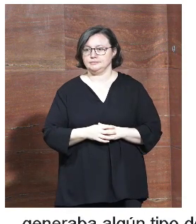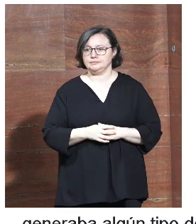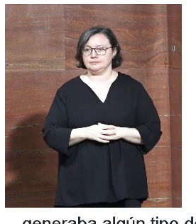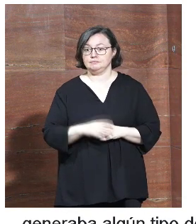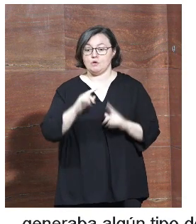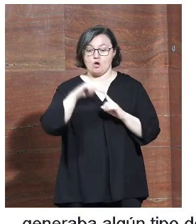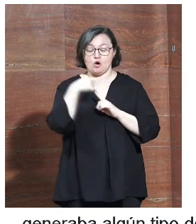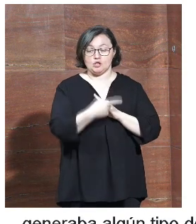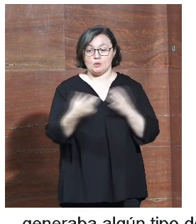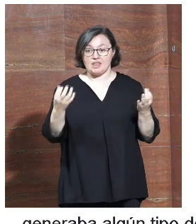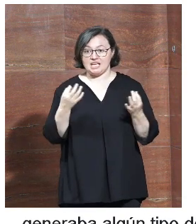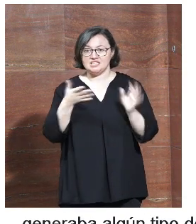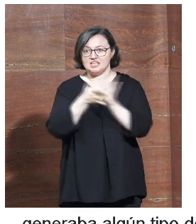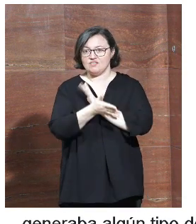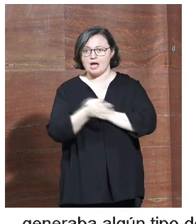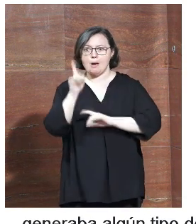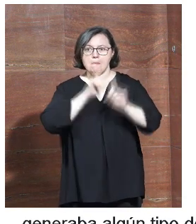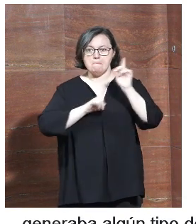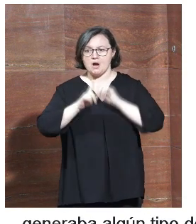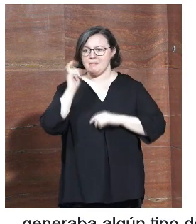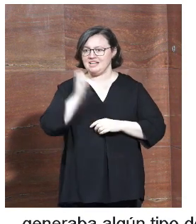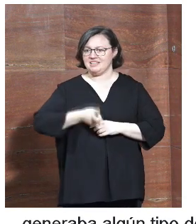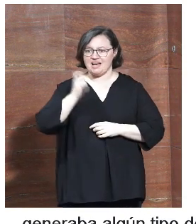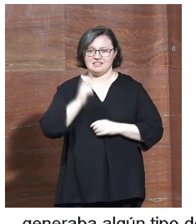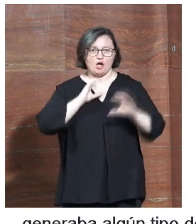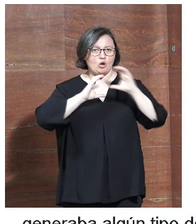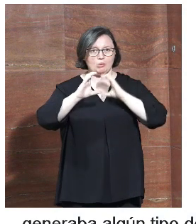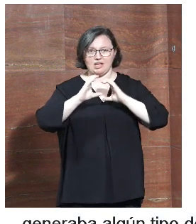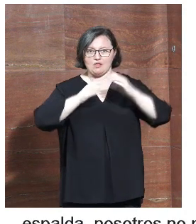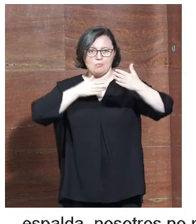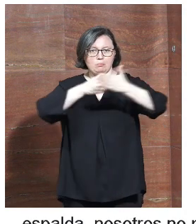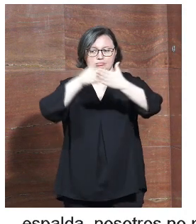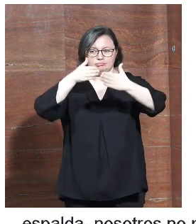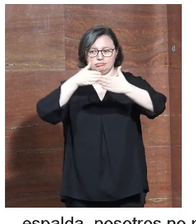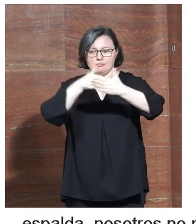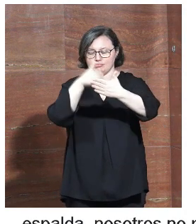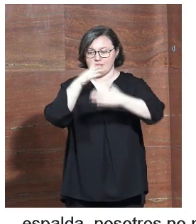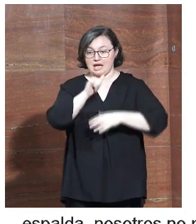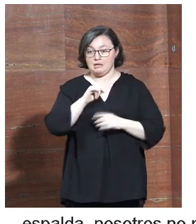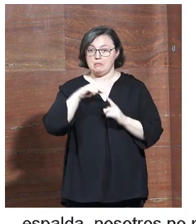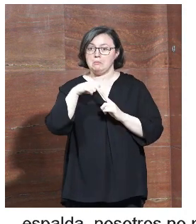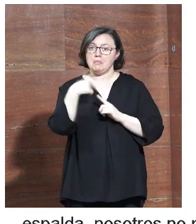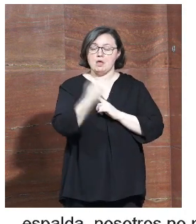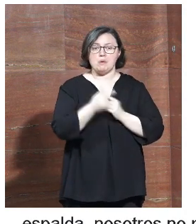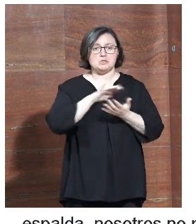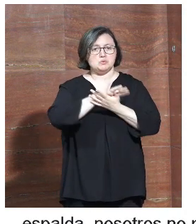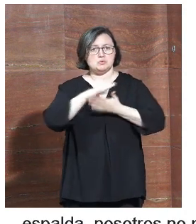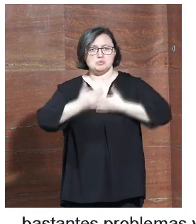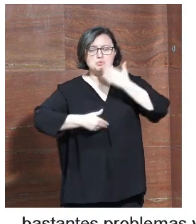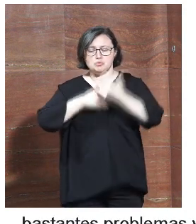Con lo cual teníamos bastantes problemas y barreras en la comunicación. Tiempo después llegaron al